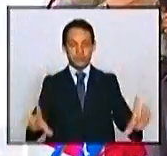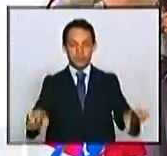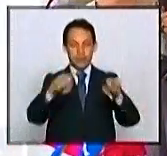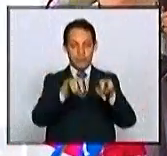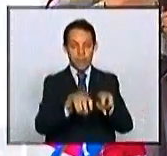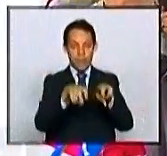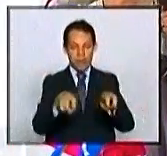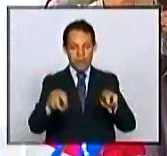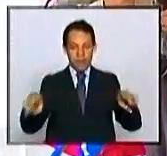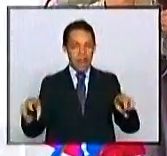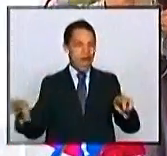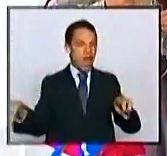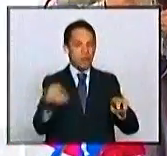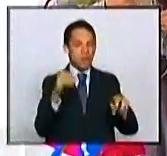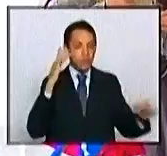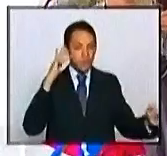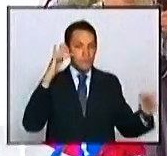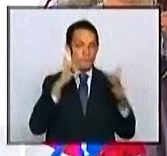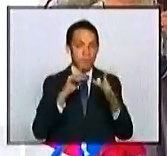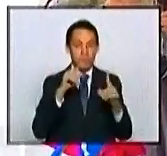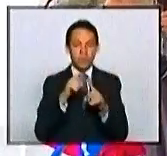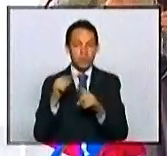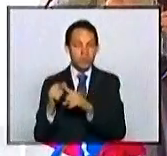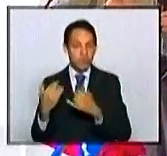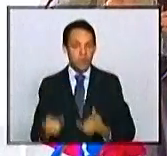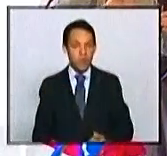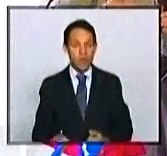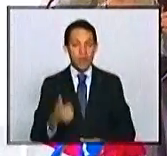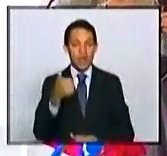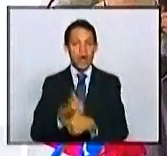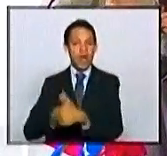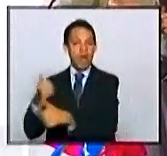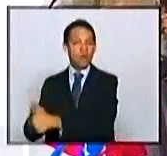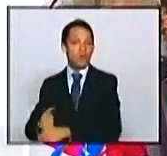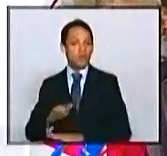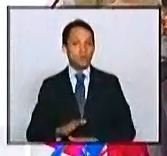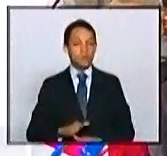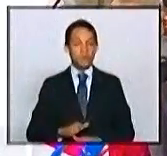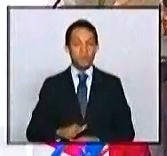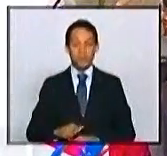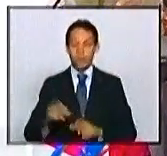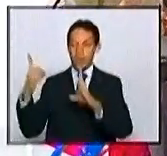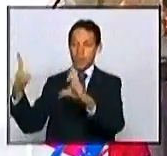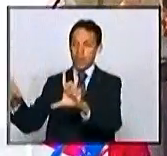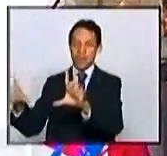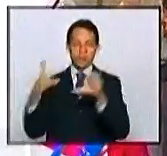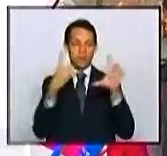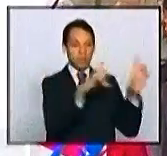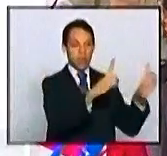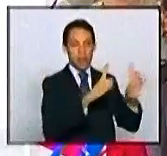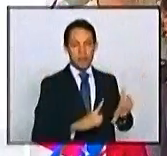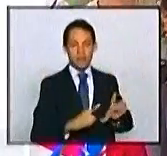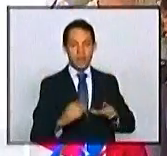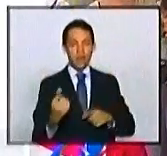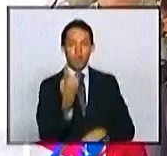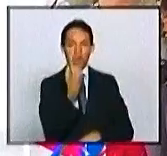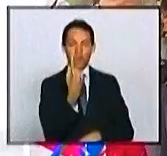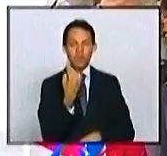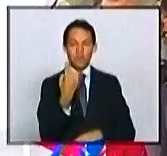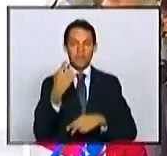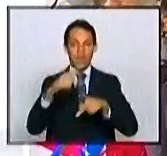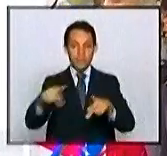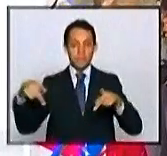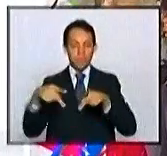los programas que a todos nos interesaban. Hoy por hoy el televisor es el centro de desunión porque hay uno en cada habitación. La gente, la